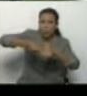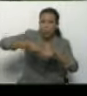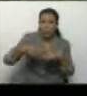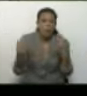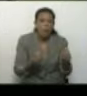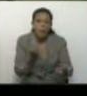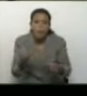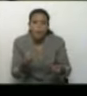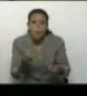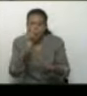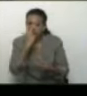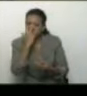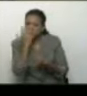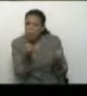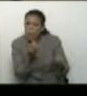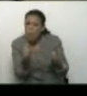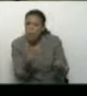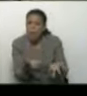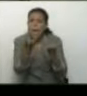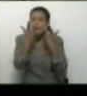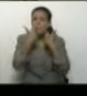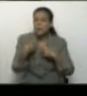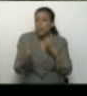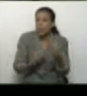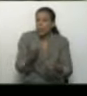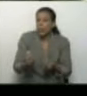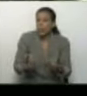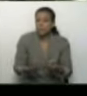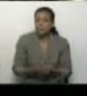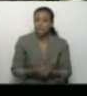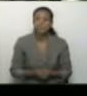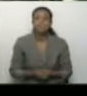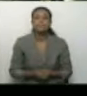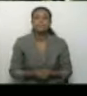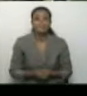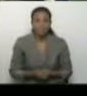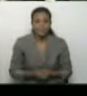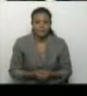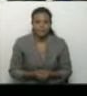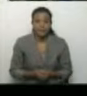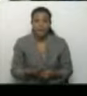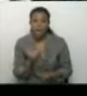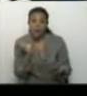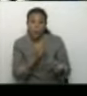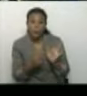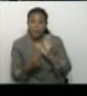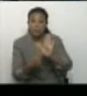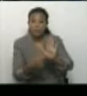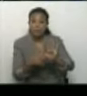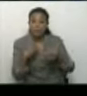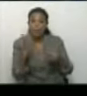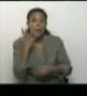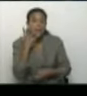todos los vericuetos, pues, de este robot? ¿Ah? Y además hacerle una demostración.